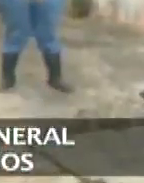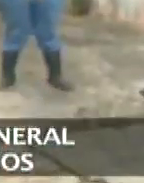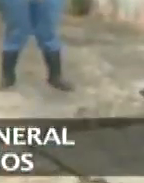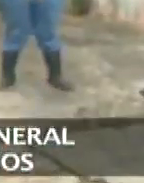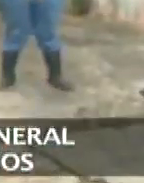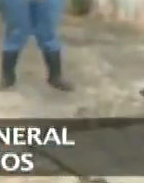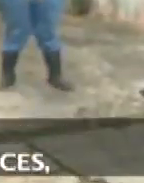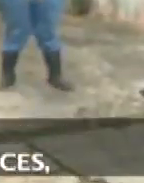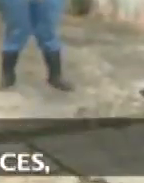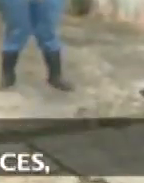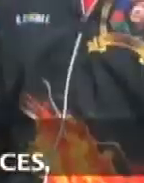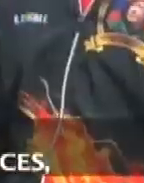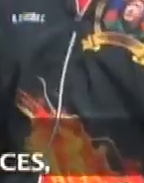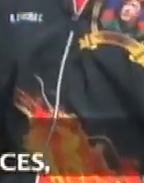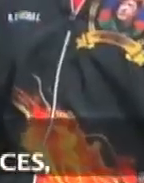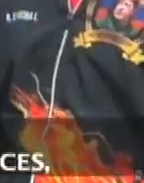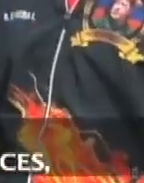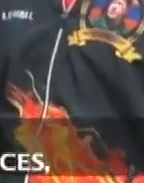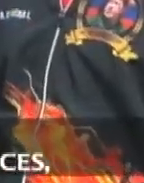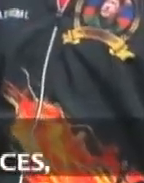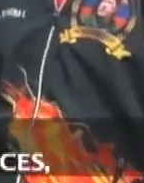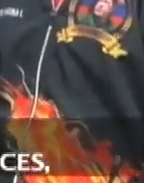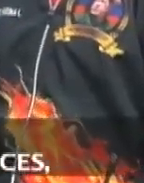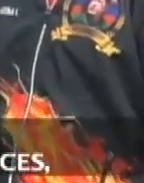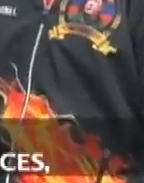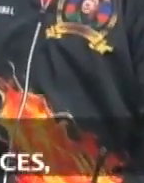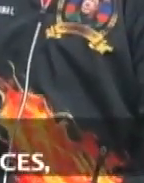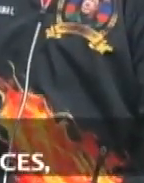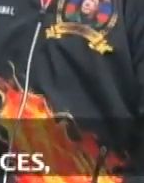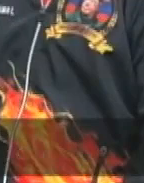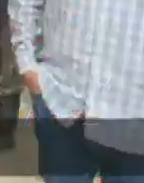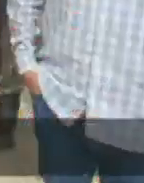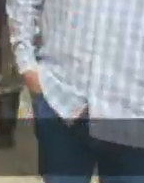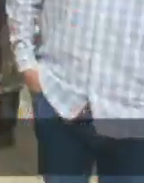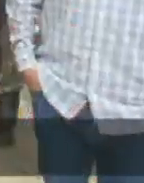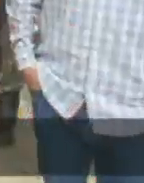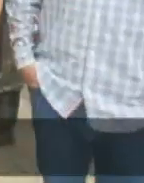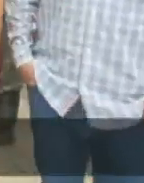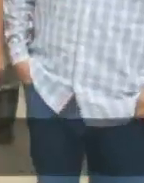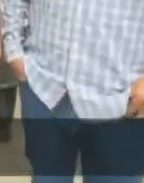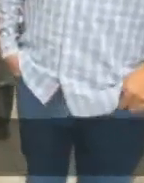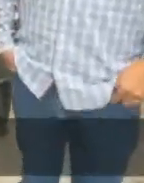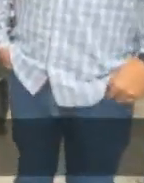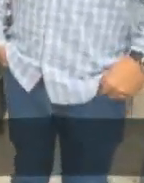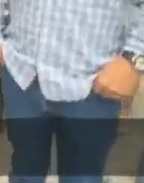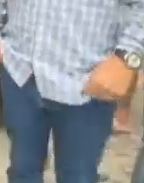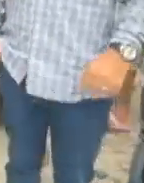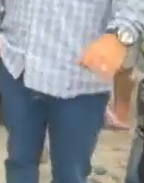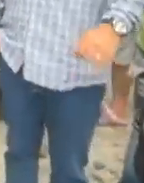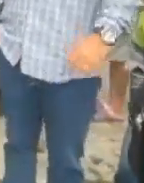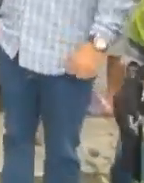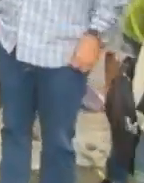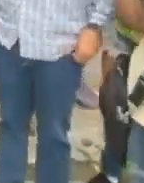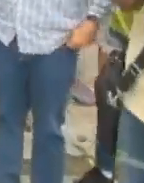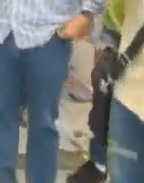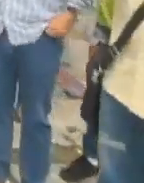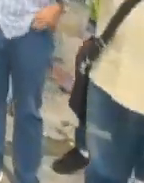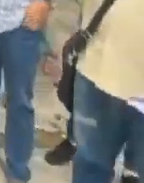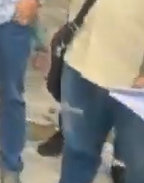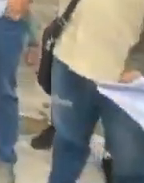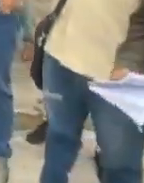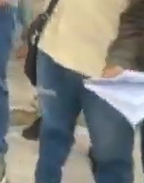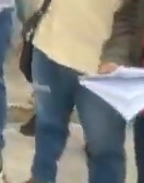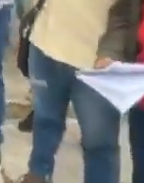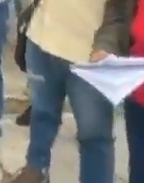general Márquez y mi persona vamos a estar supervisando permanentemente los avances. Hasta la victoria siempre. ¡Que Dios se bendiga!